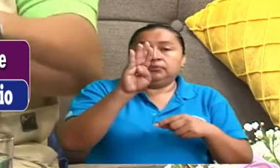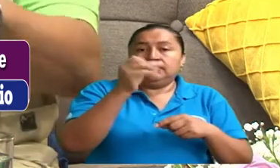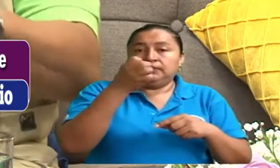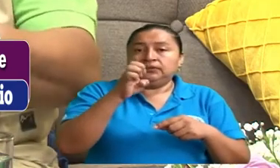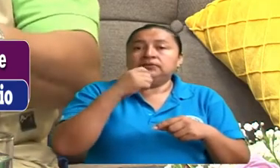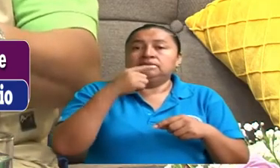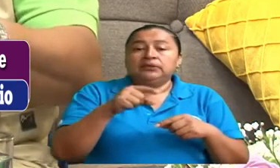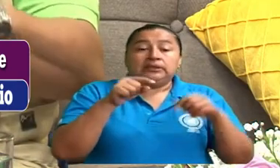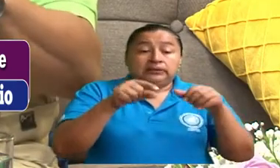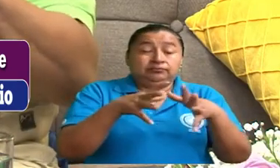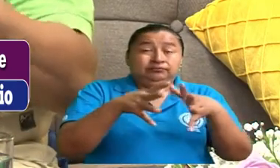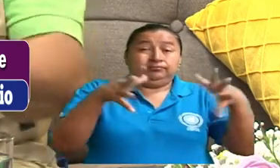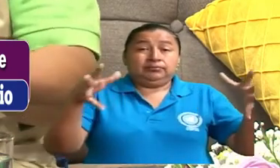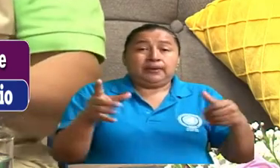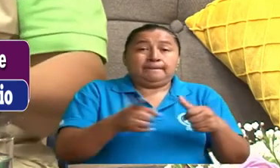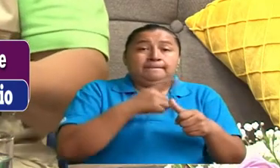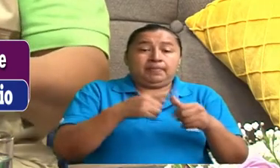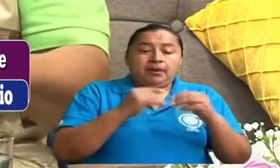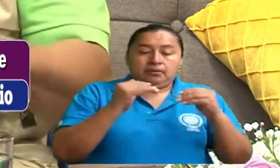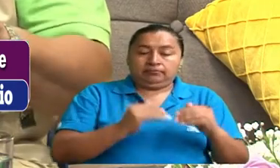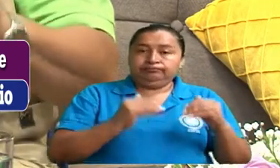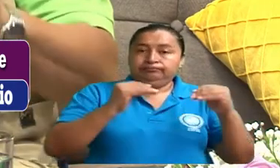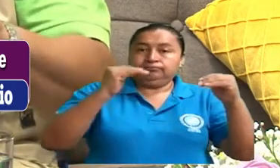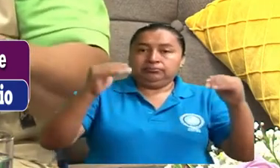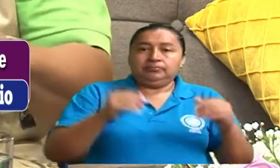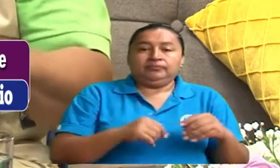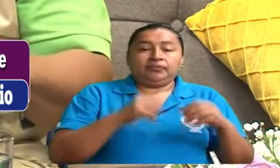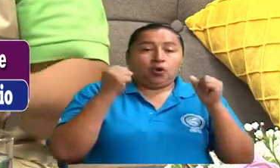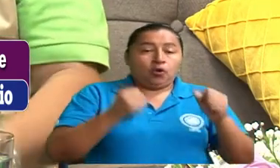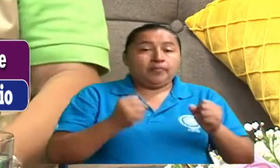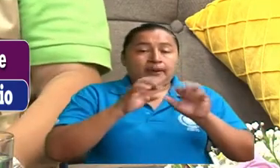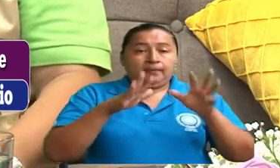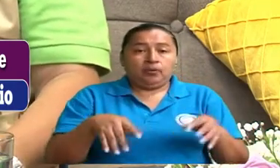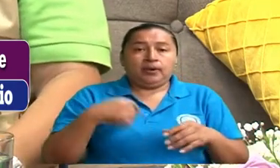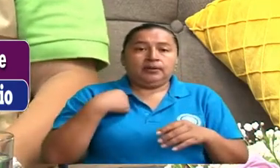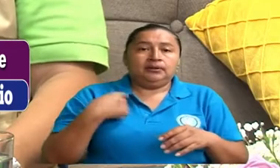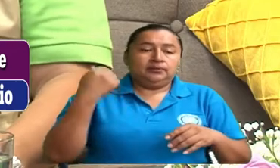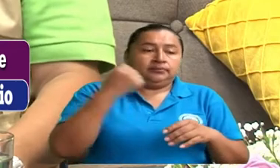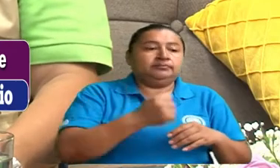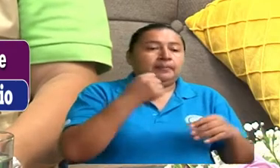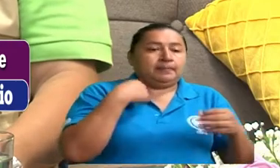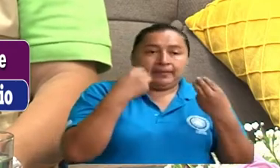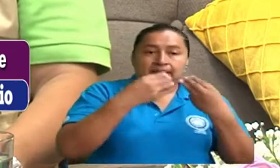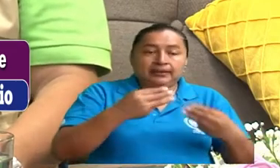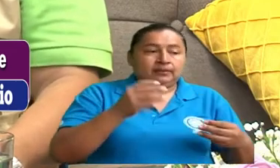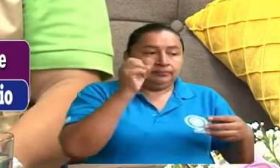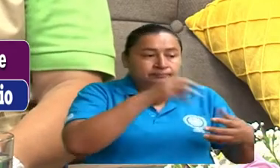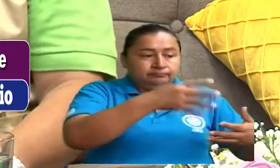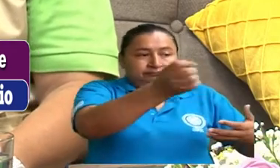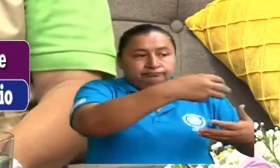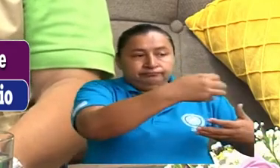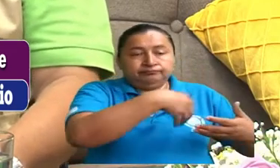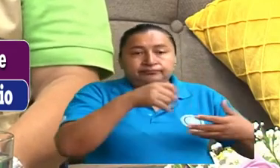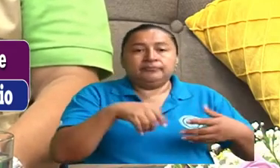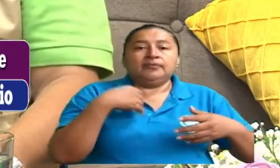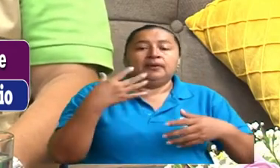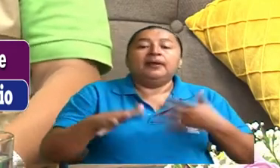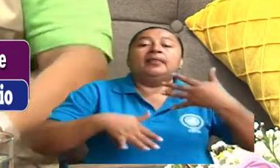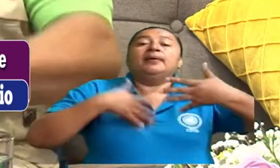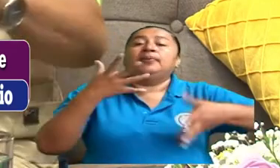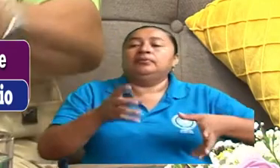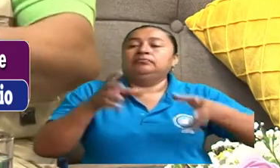dije que es el primer eslabón. Es el hombre y la mujer que pone el material para los procesos de